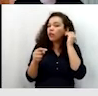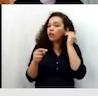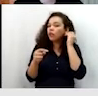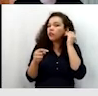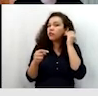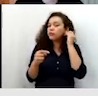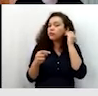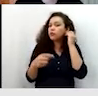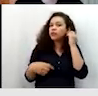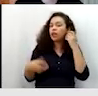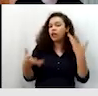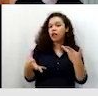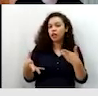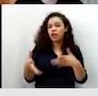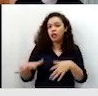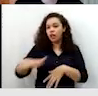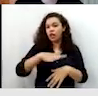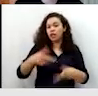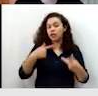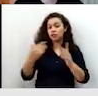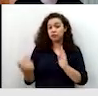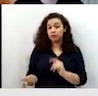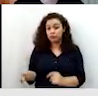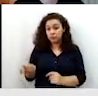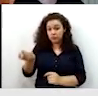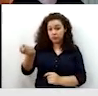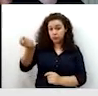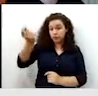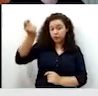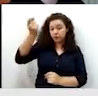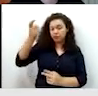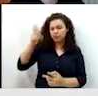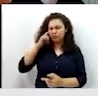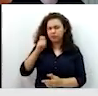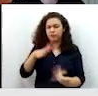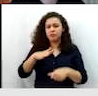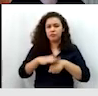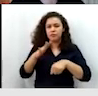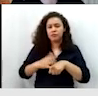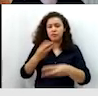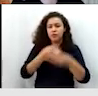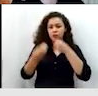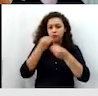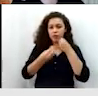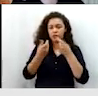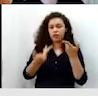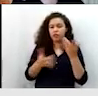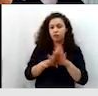teniendo la población, el país de México, sobre todo porque ya empiezan más el consumo de alimentos